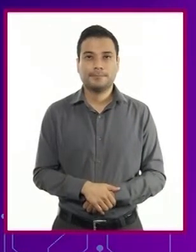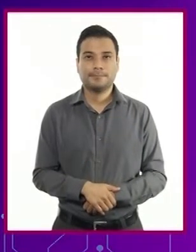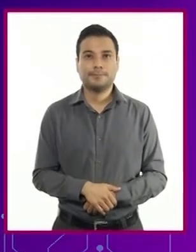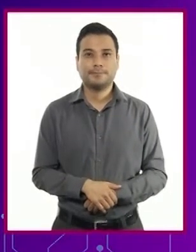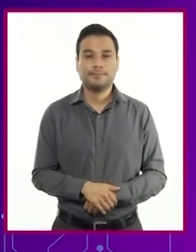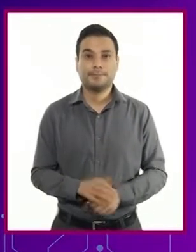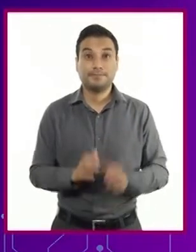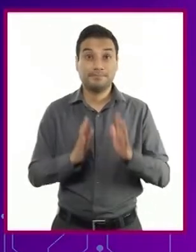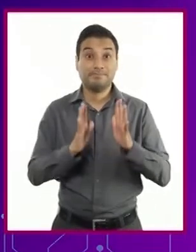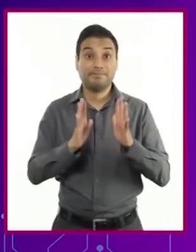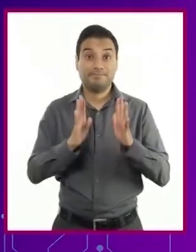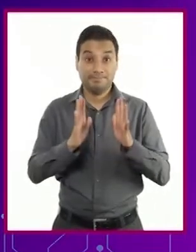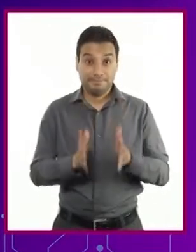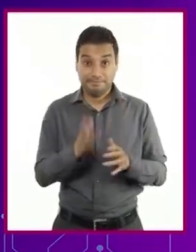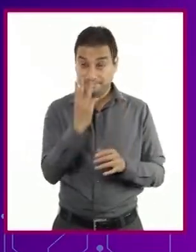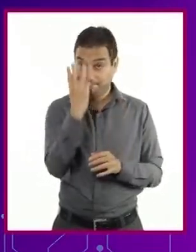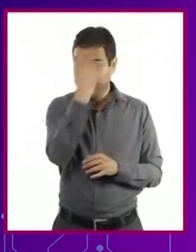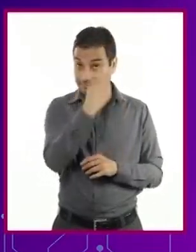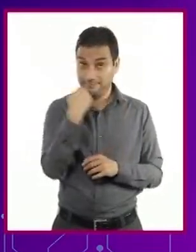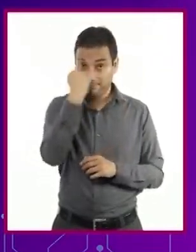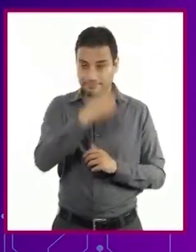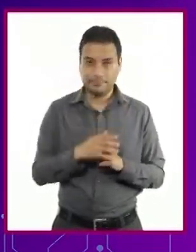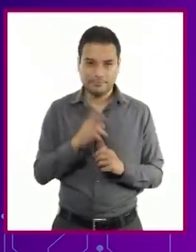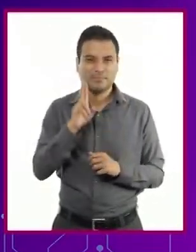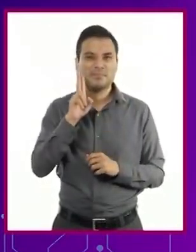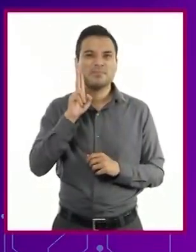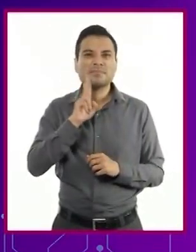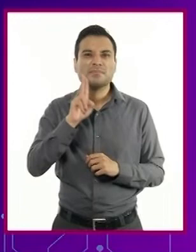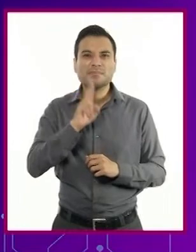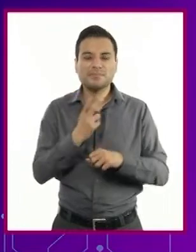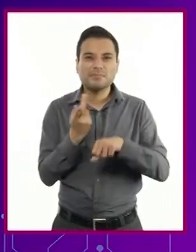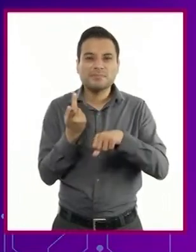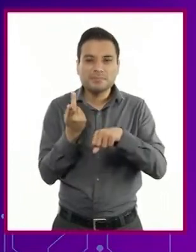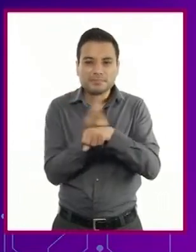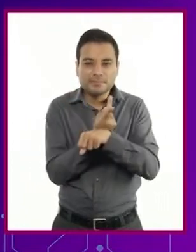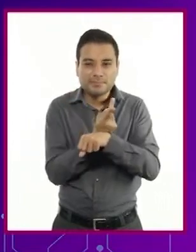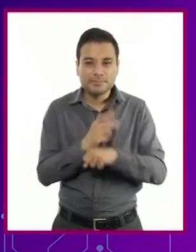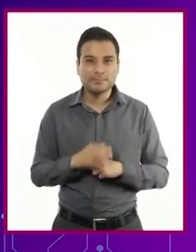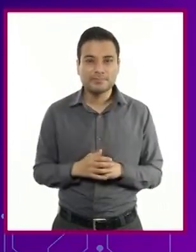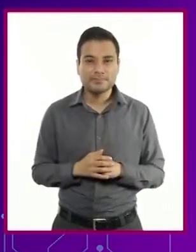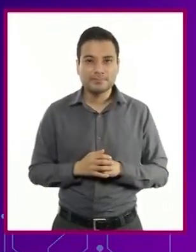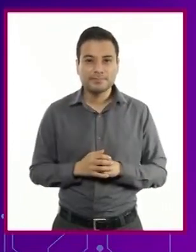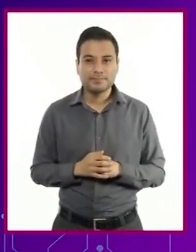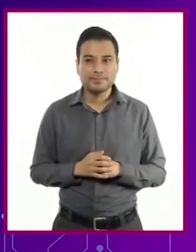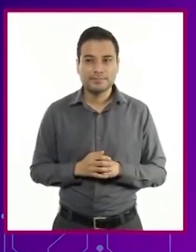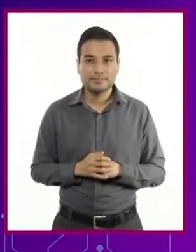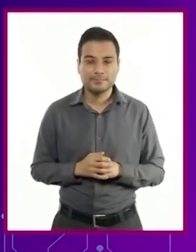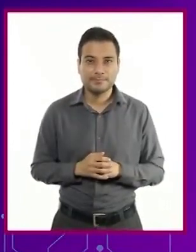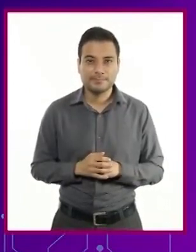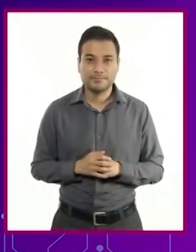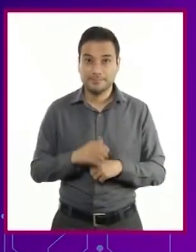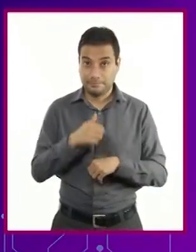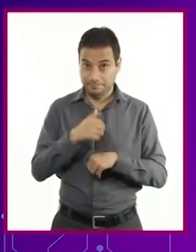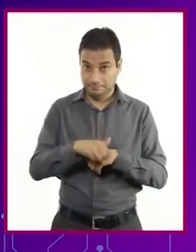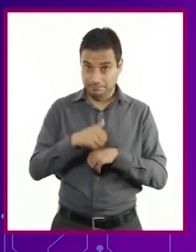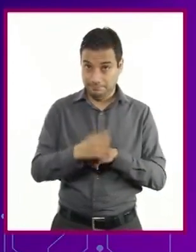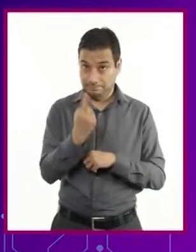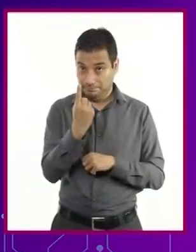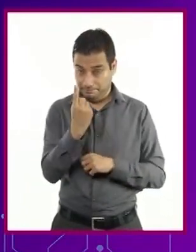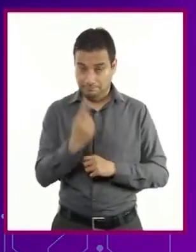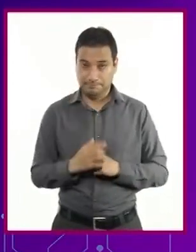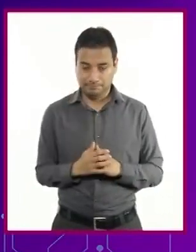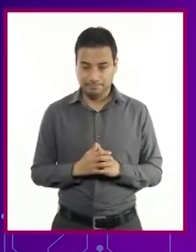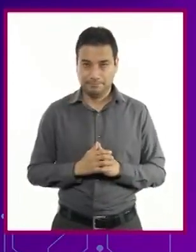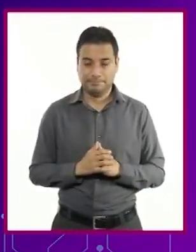Una vez que ya transcurrieron las 3 horas, amigos, vamos a ver qué sucedió. En nuestro primer planeta, que representa cualquier espacio del